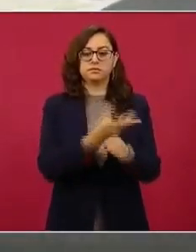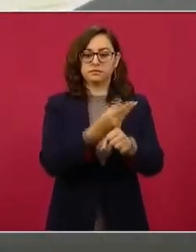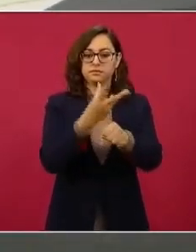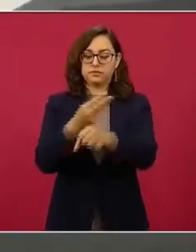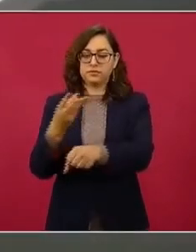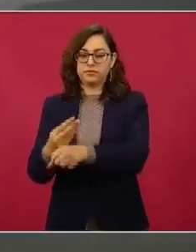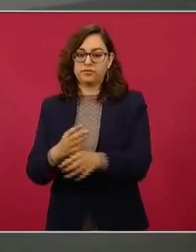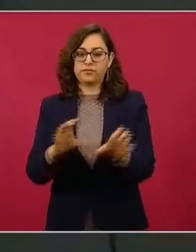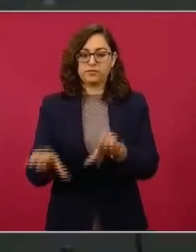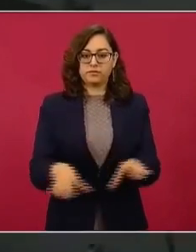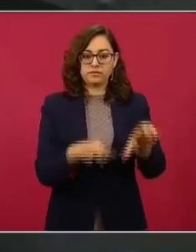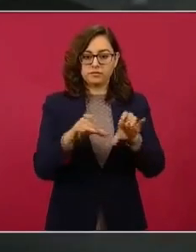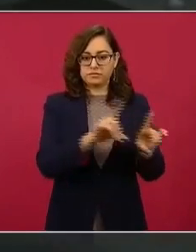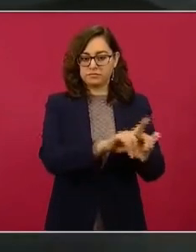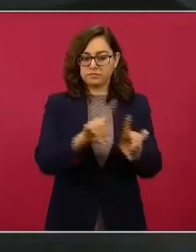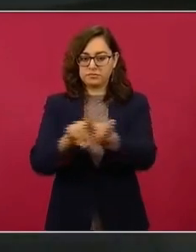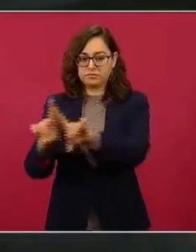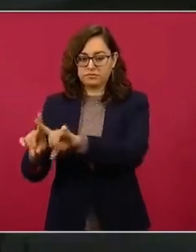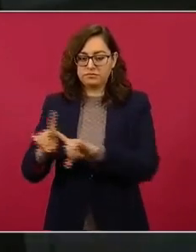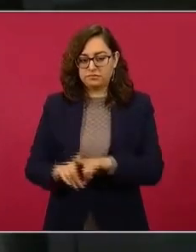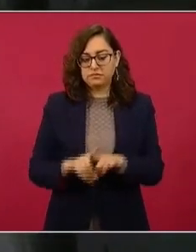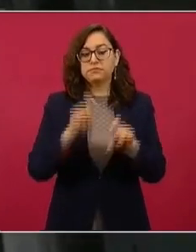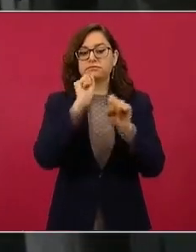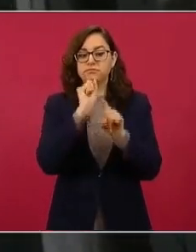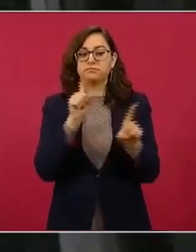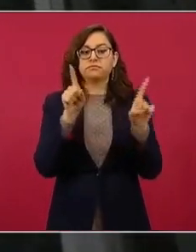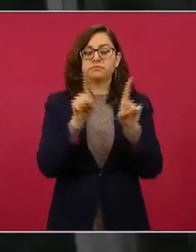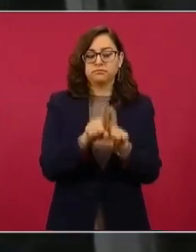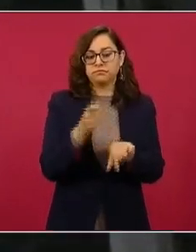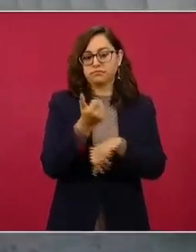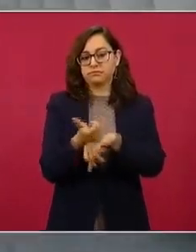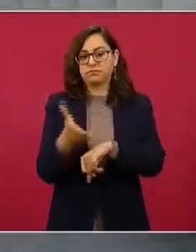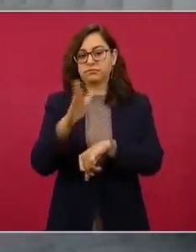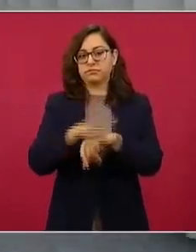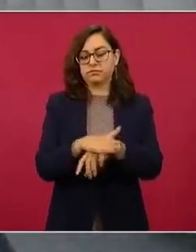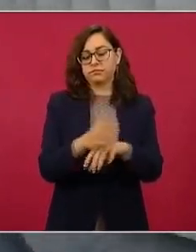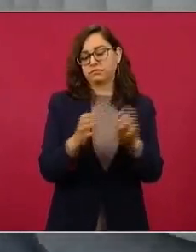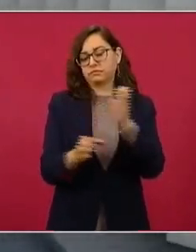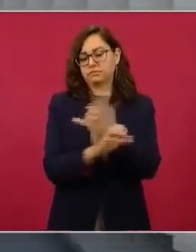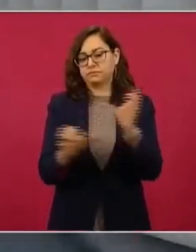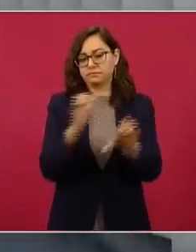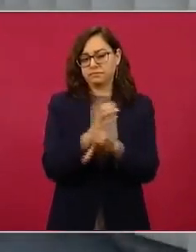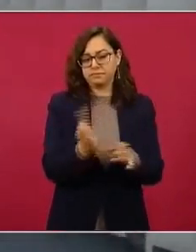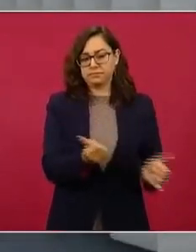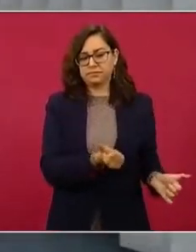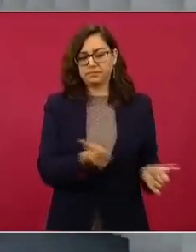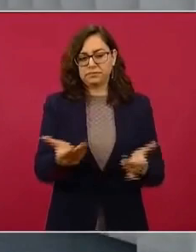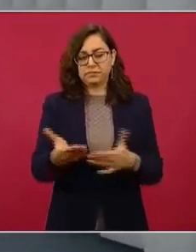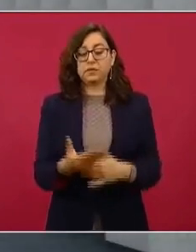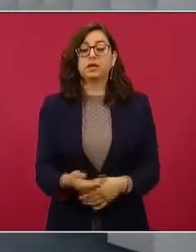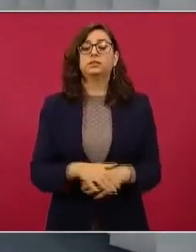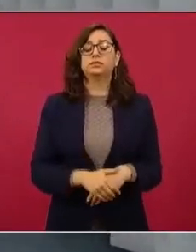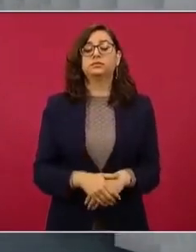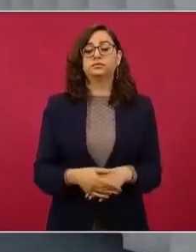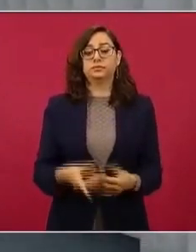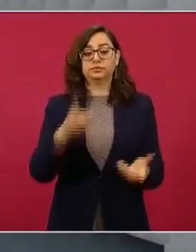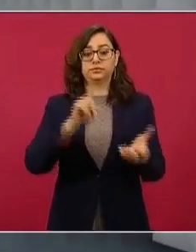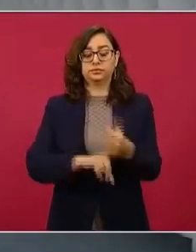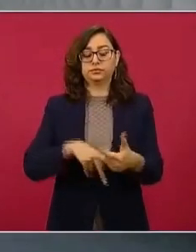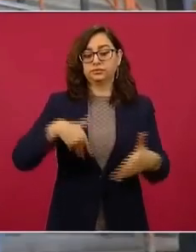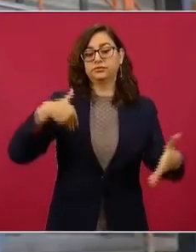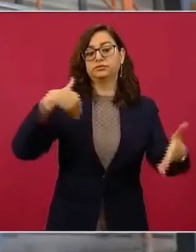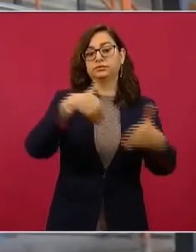la cabina de control y de mobiliario en edificios administrativos. En el estacionamiento y terminal intermodal de transporte